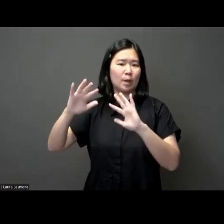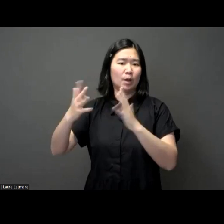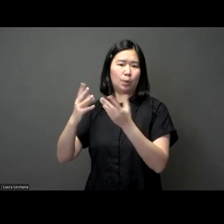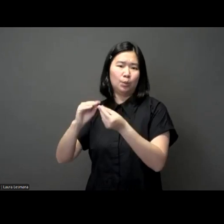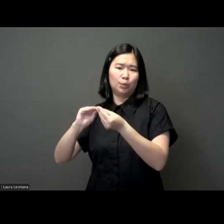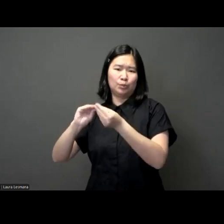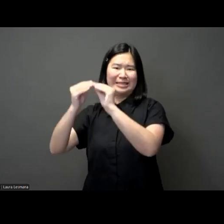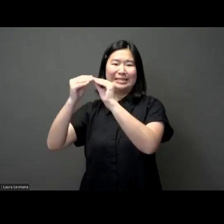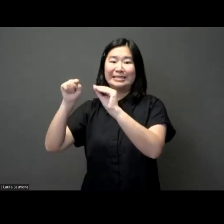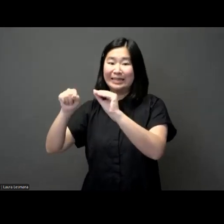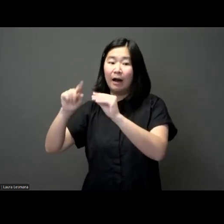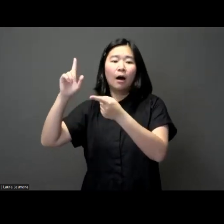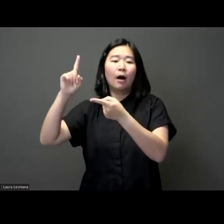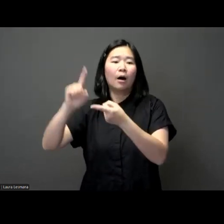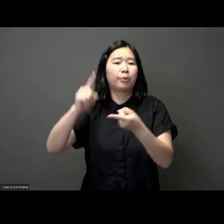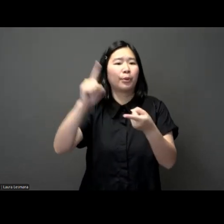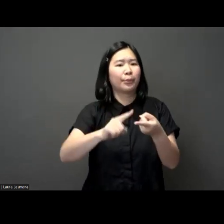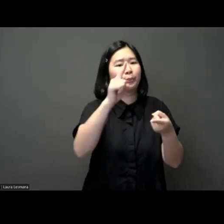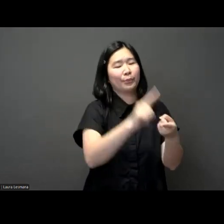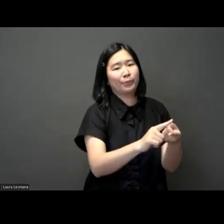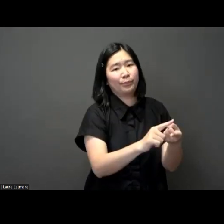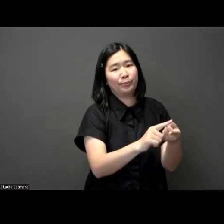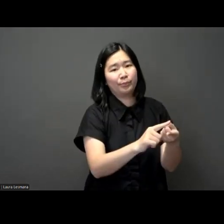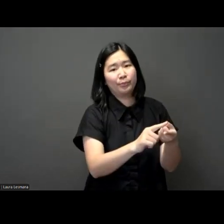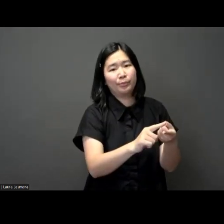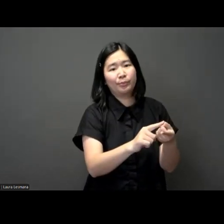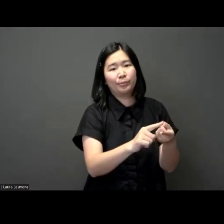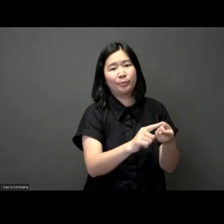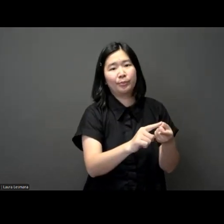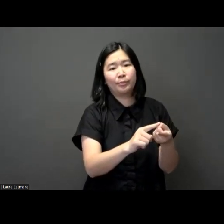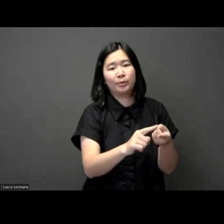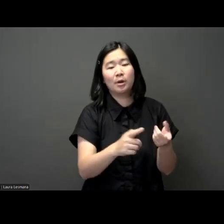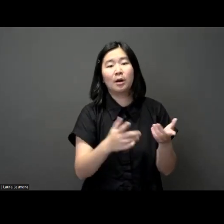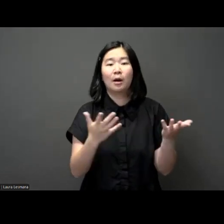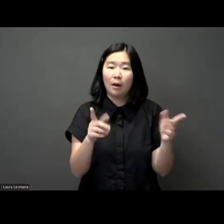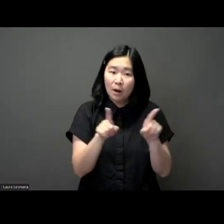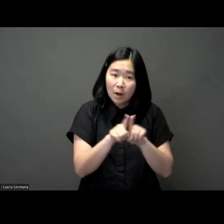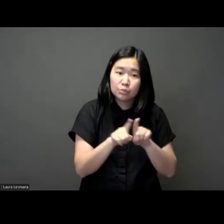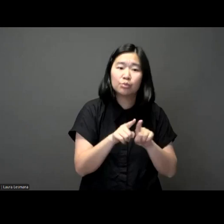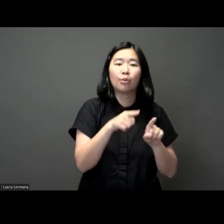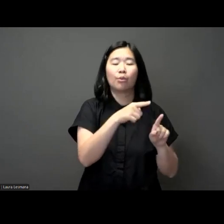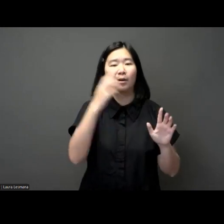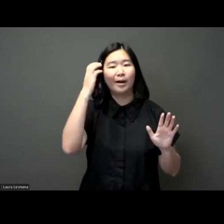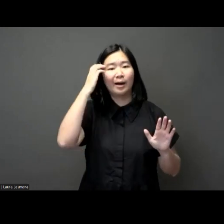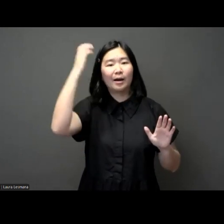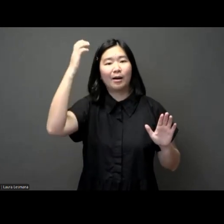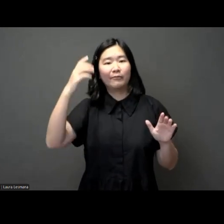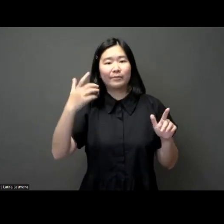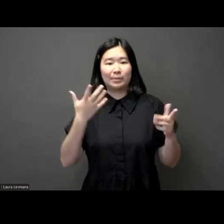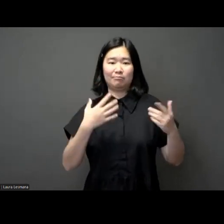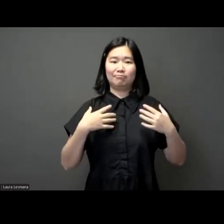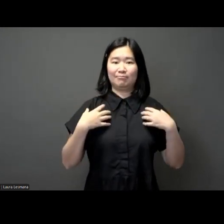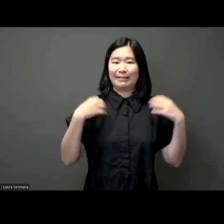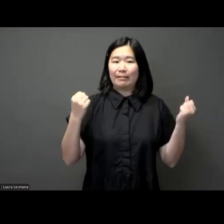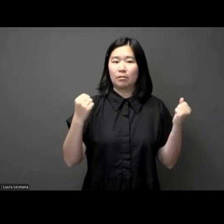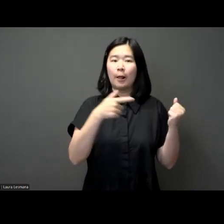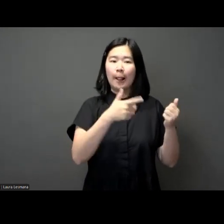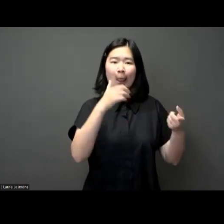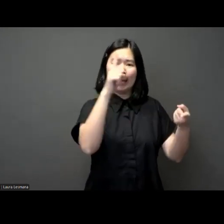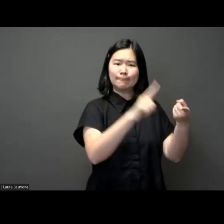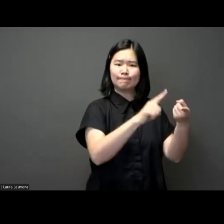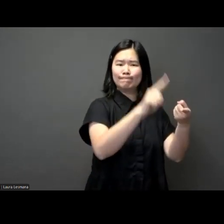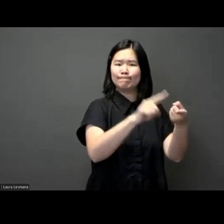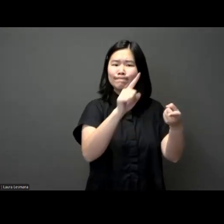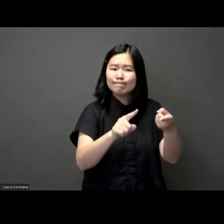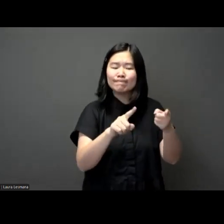refleja en la iniciativa de eliminación. Y el trabajar juntos entre los diferentes departamentos, el liderazgo del Departamento de Enfermedades